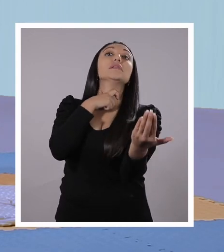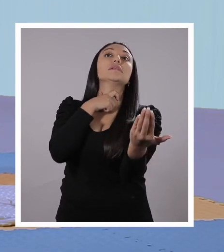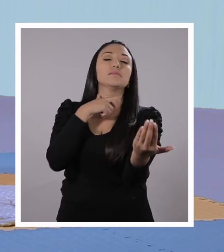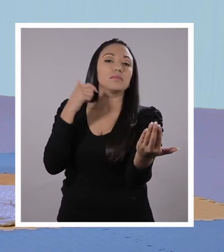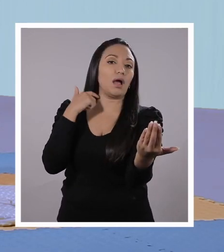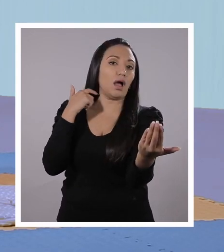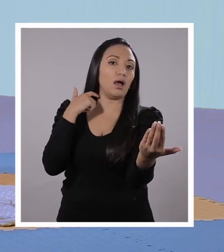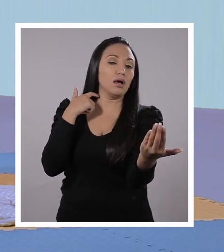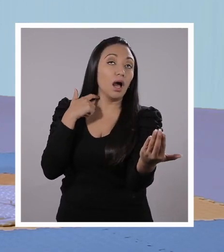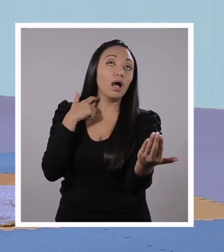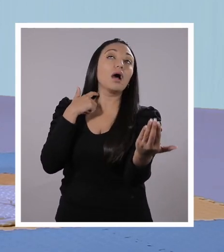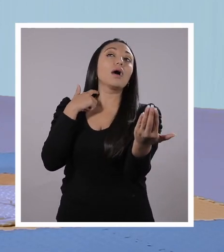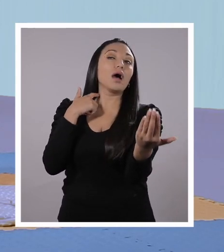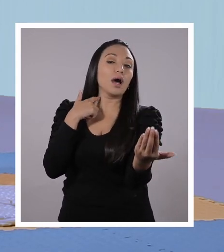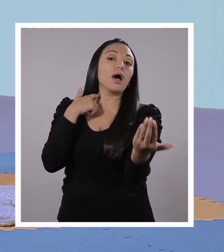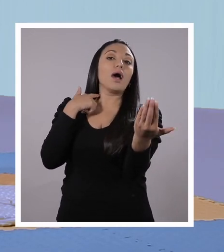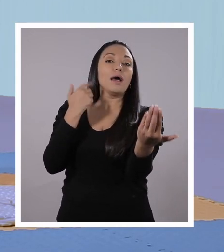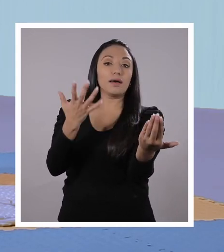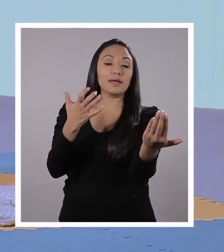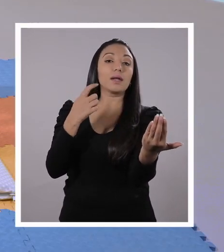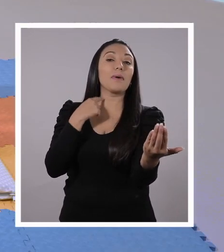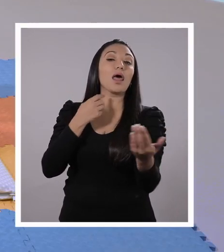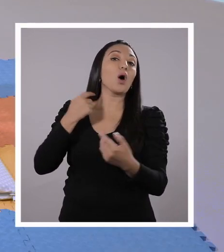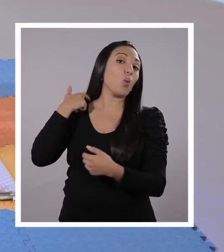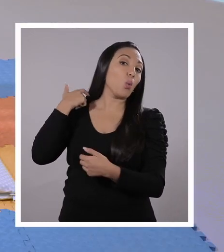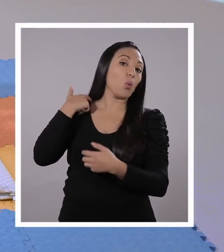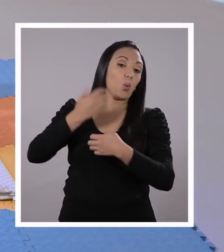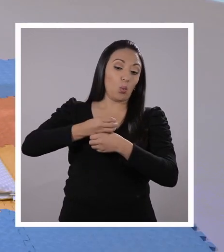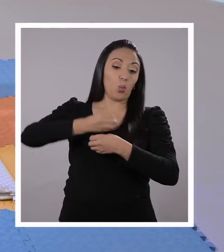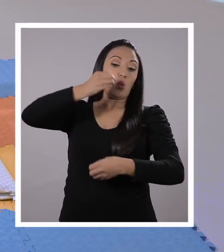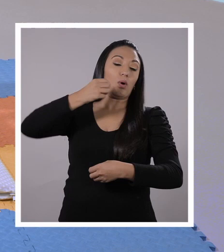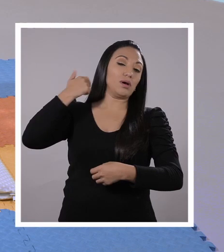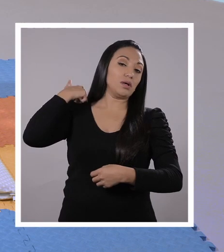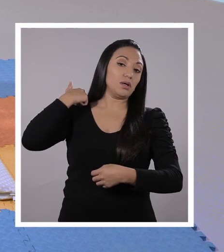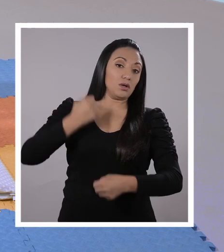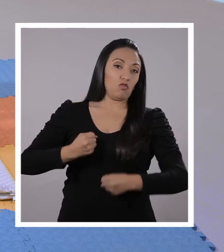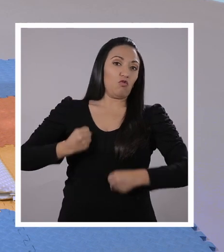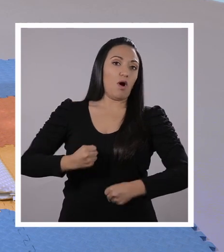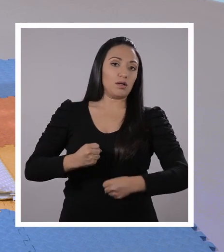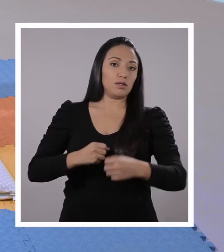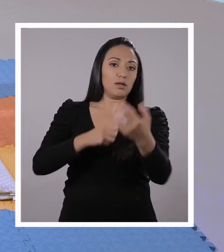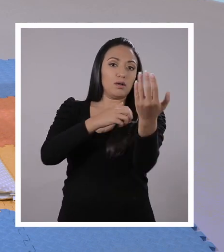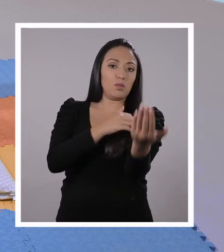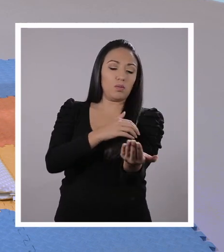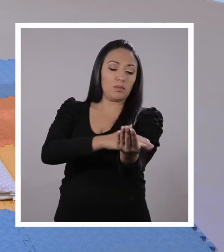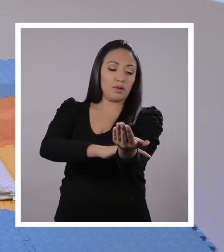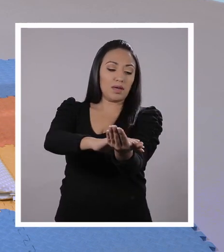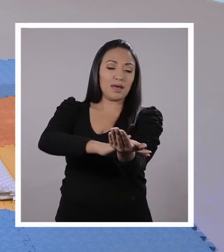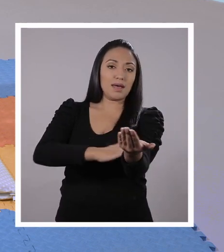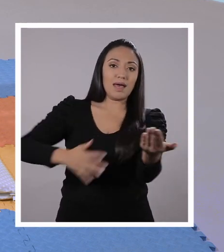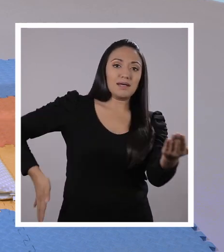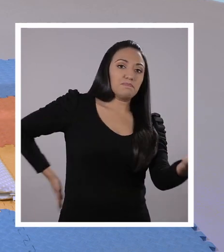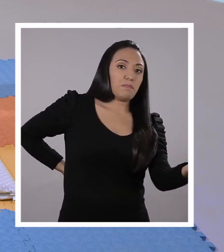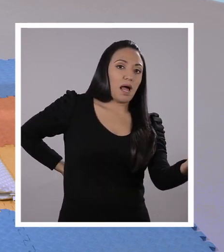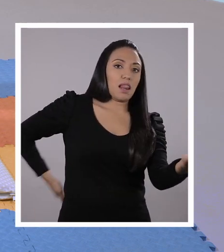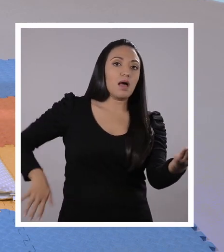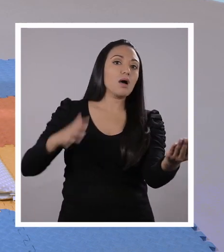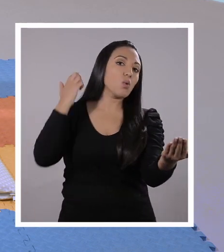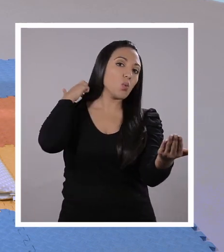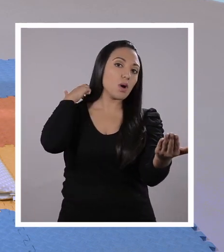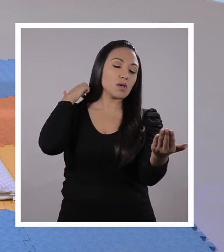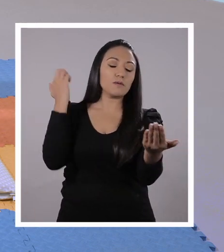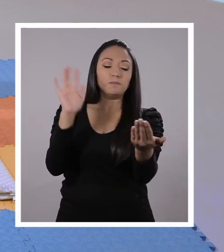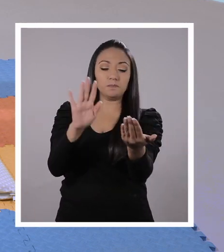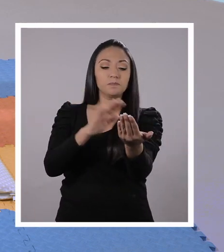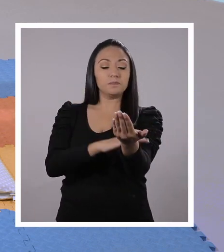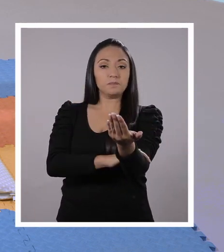su cabecita, su cuellito, que esto también nos va a ayudar para fortalecer lo que siempre hablamos en este segmento, que es fortalecer su espalda y su